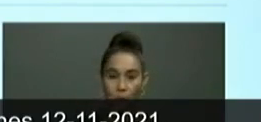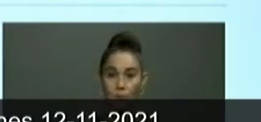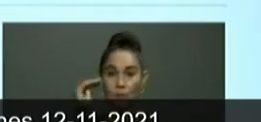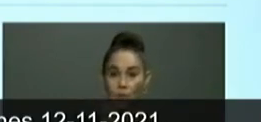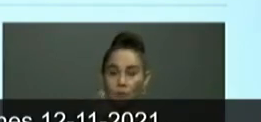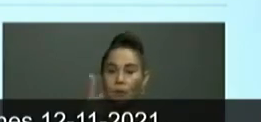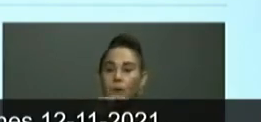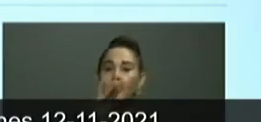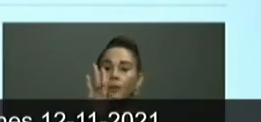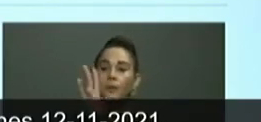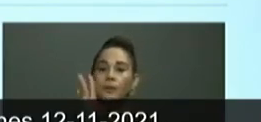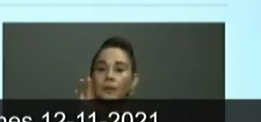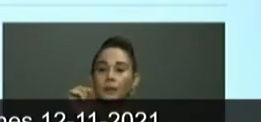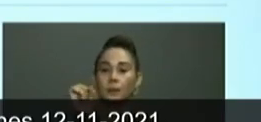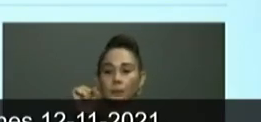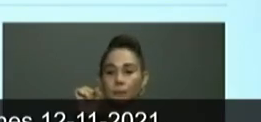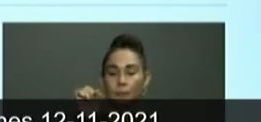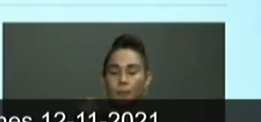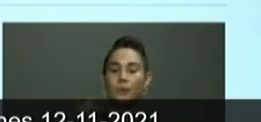a un